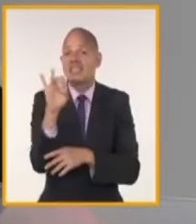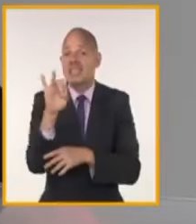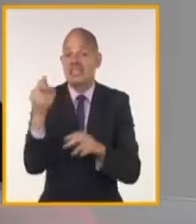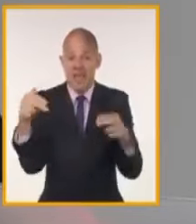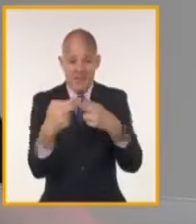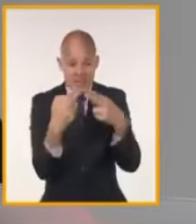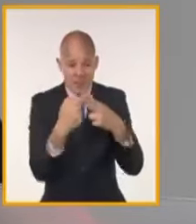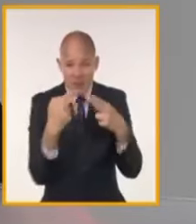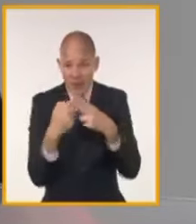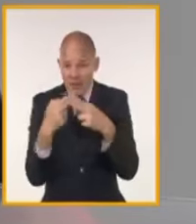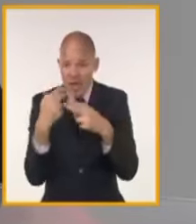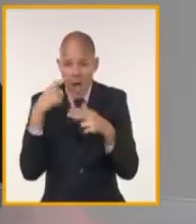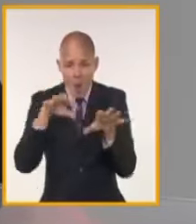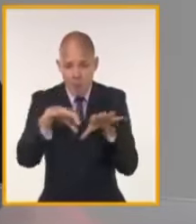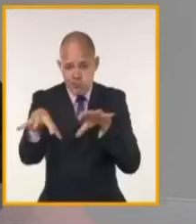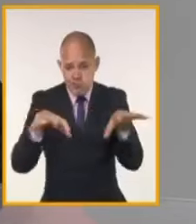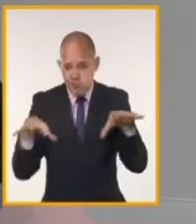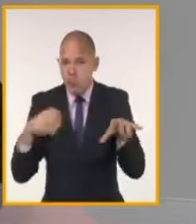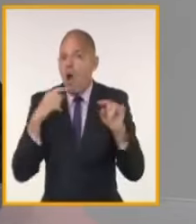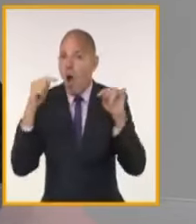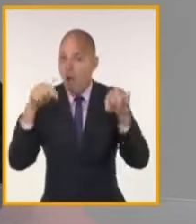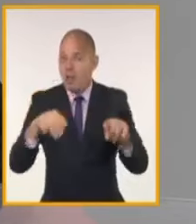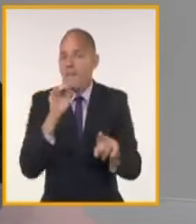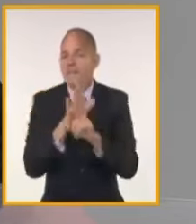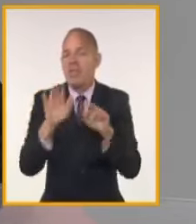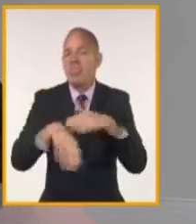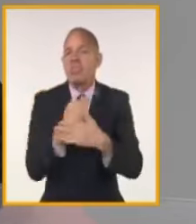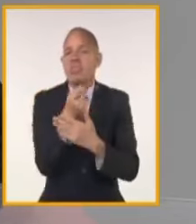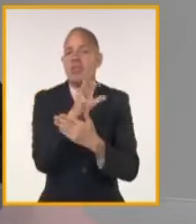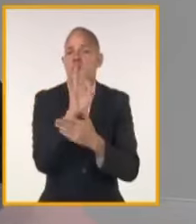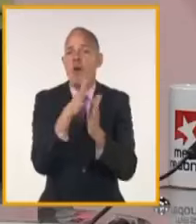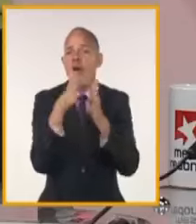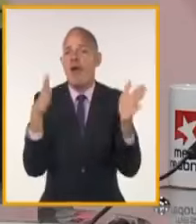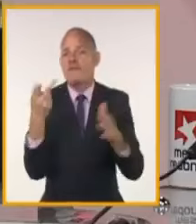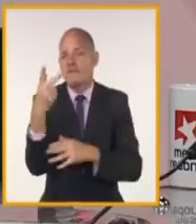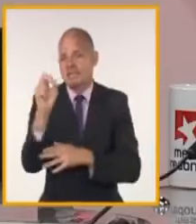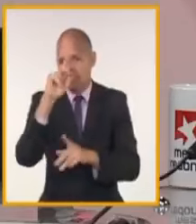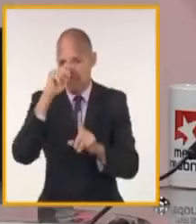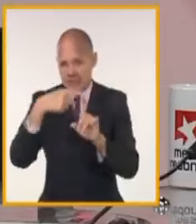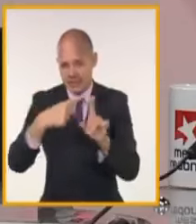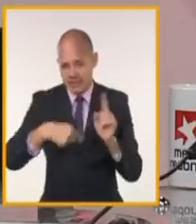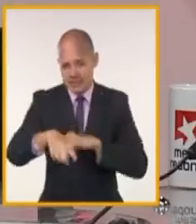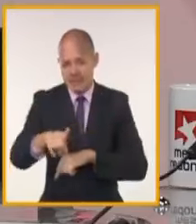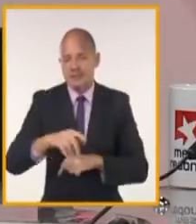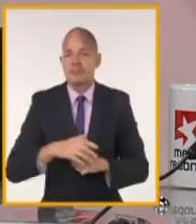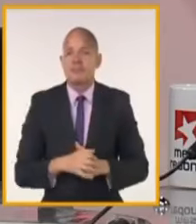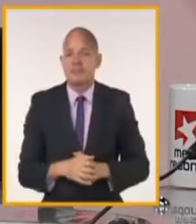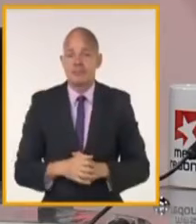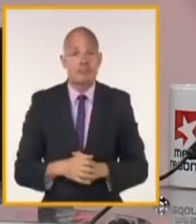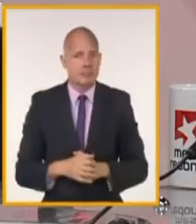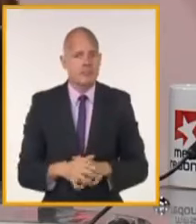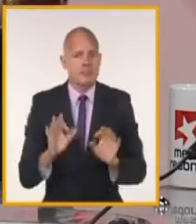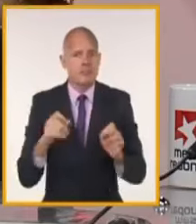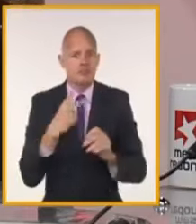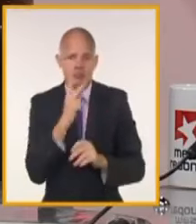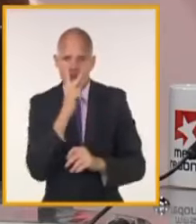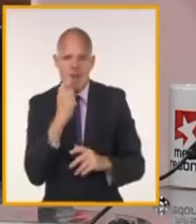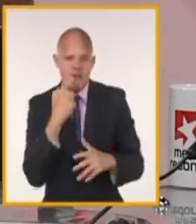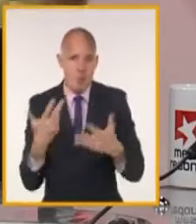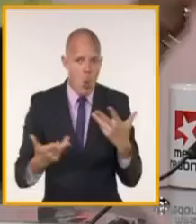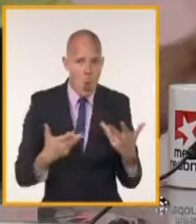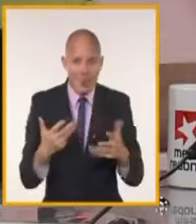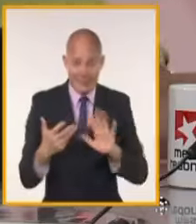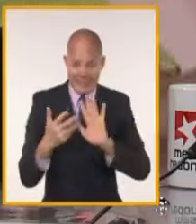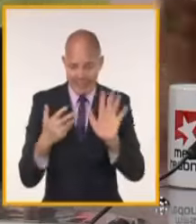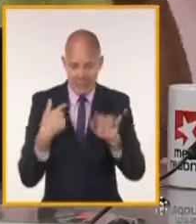van a cerrar dentro la feria del 18 al al 20 de septiembre Bueno pues ya estaremos atent tisimo me voy con el ministro